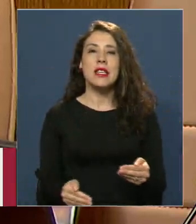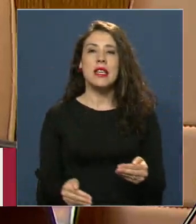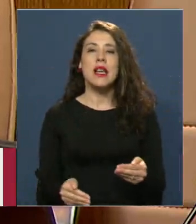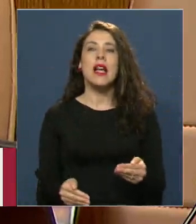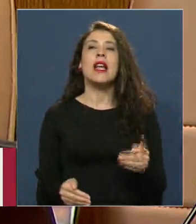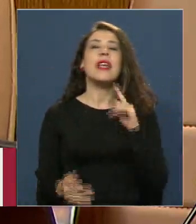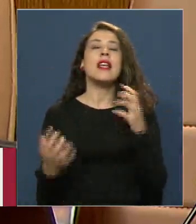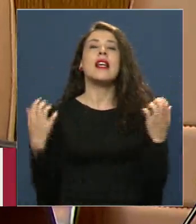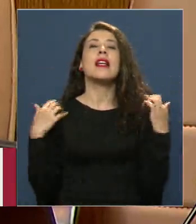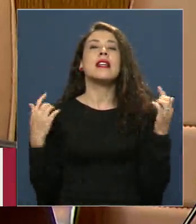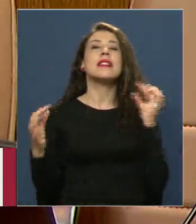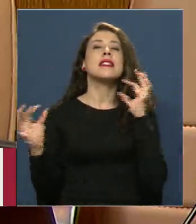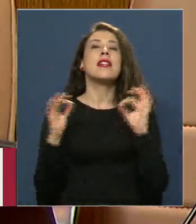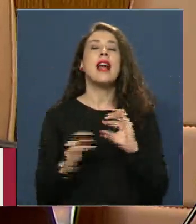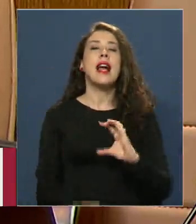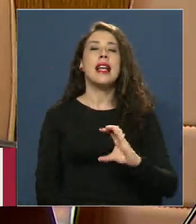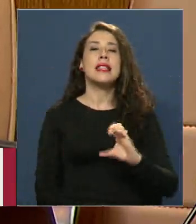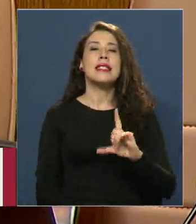preside la señora